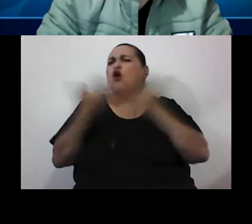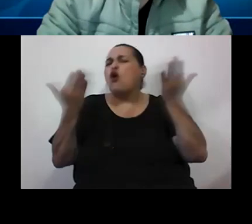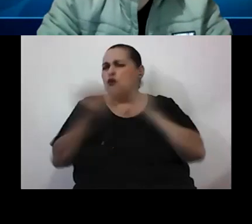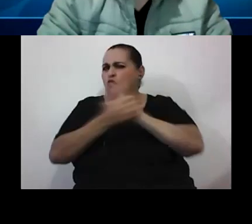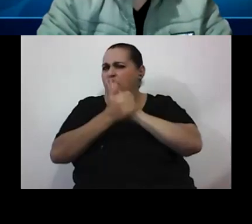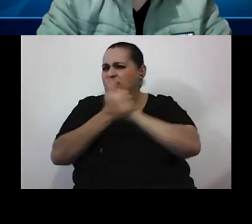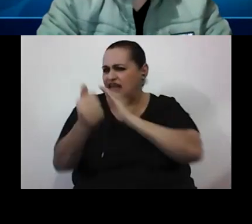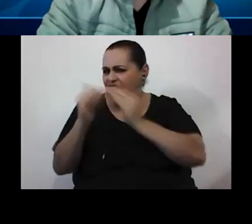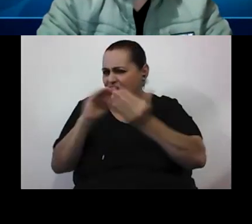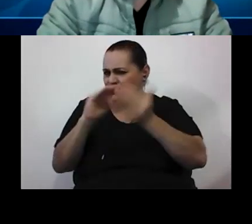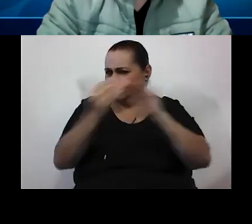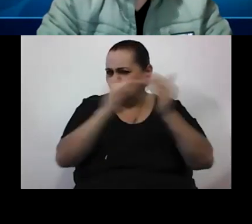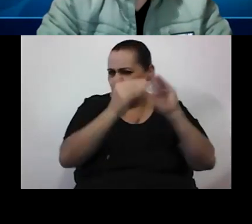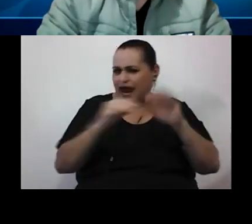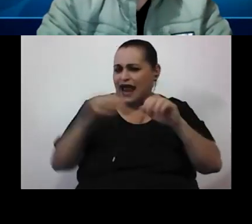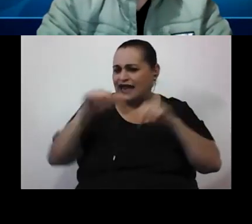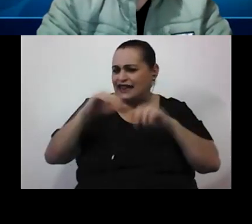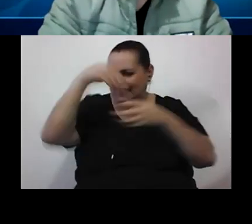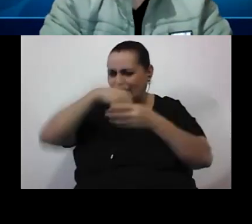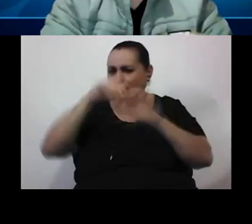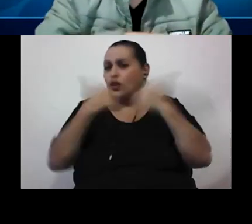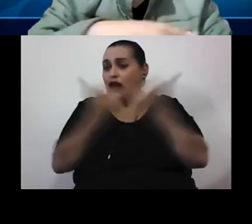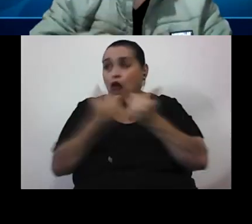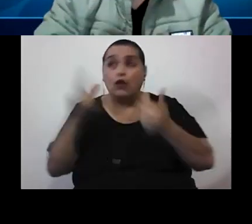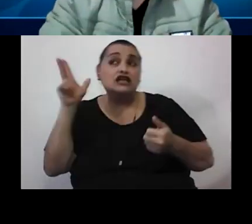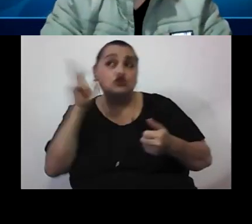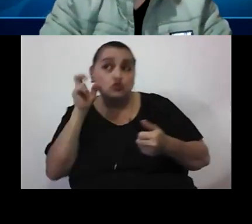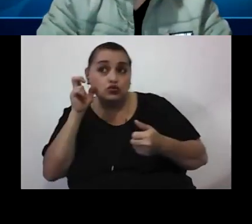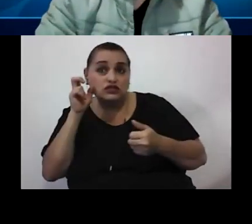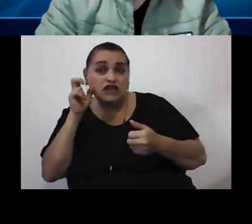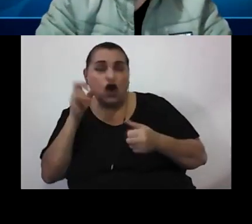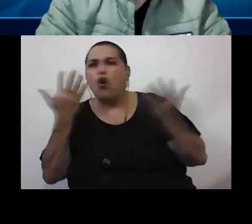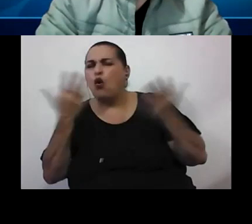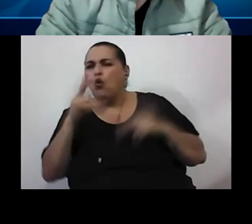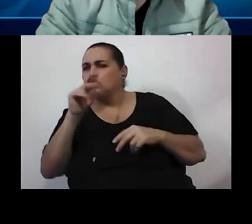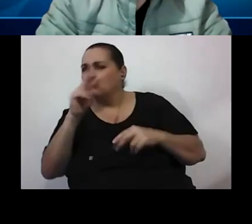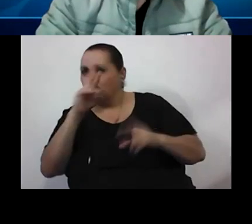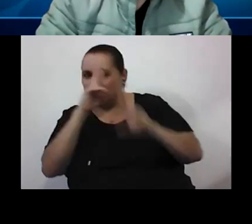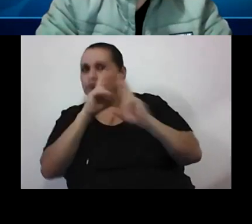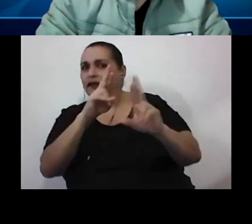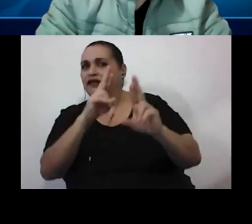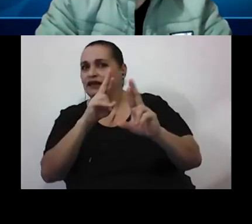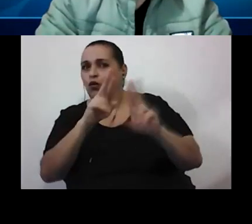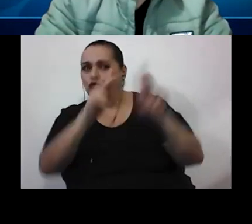aula? ¿Escuchan cuando alguien habla o hay un irrespeto al hablar?